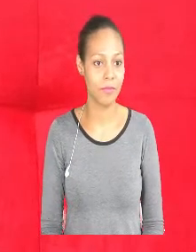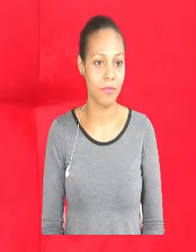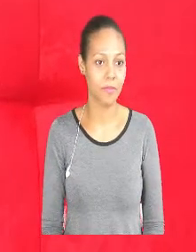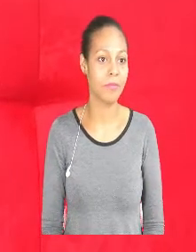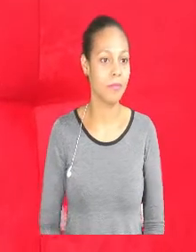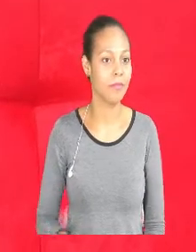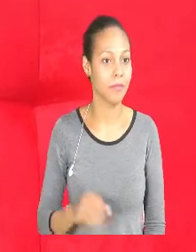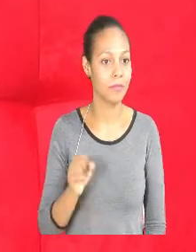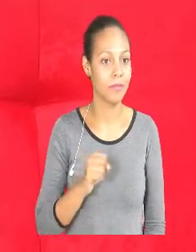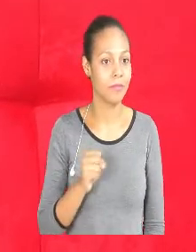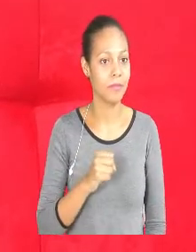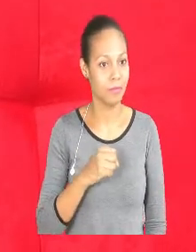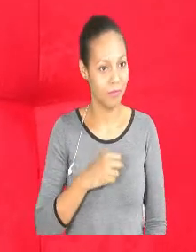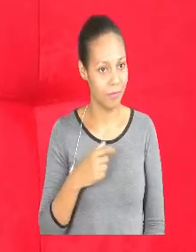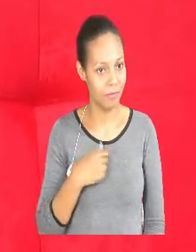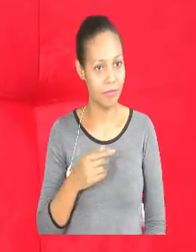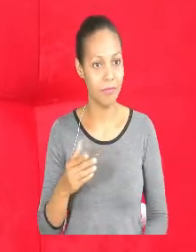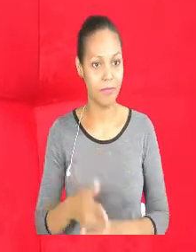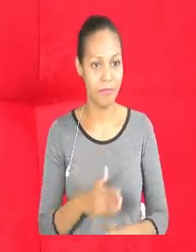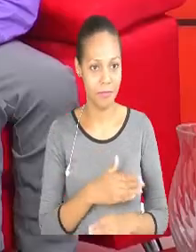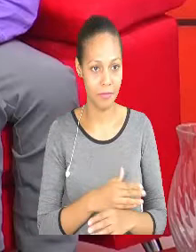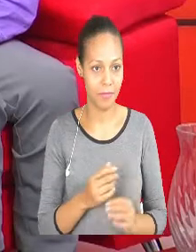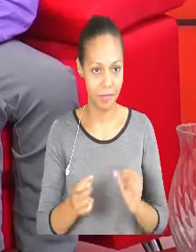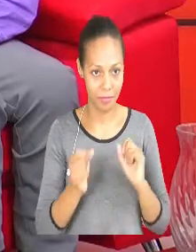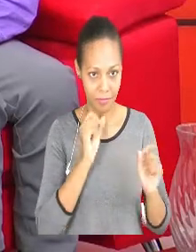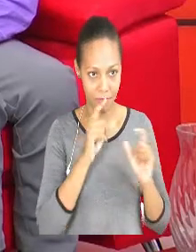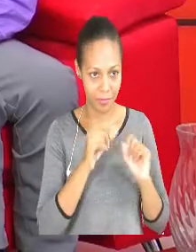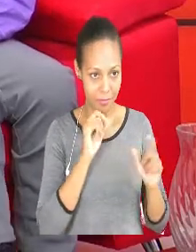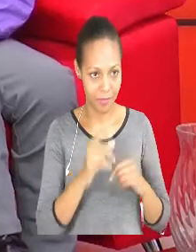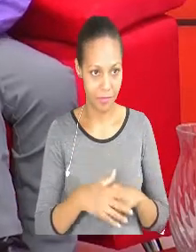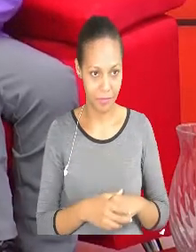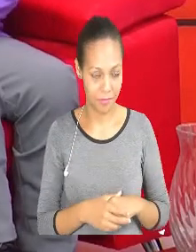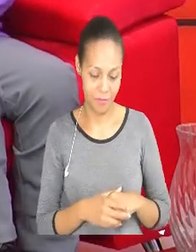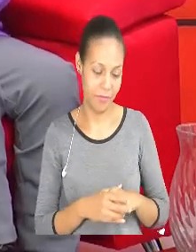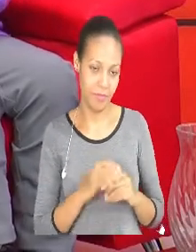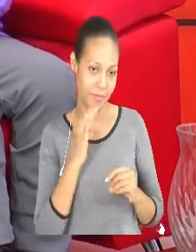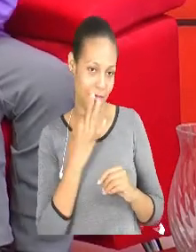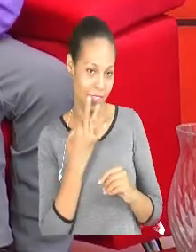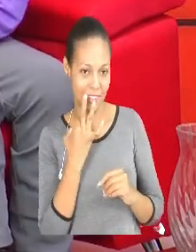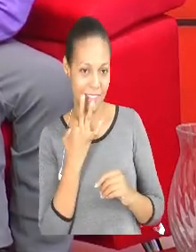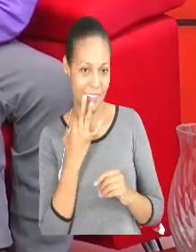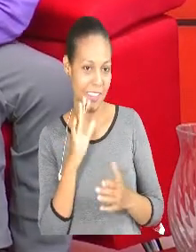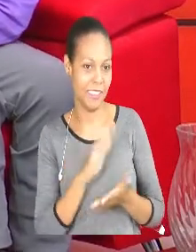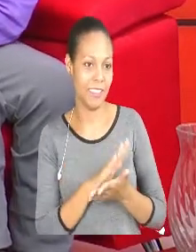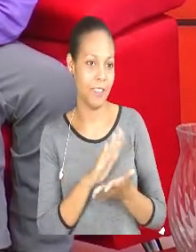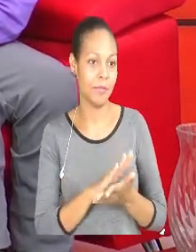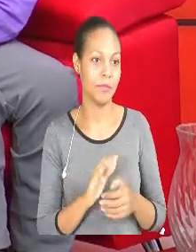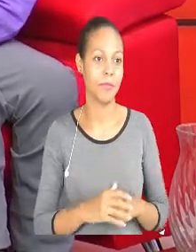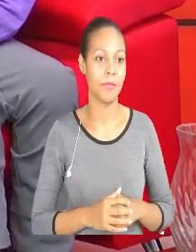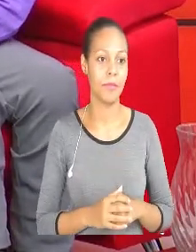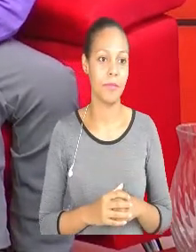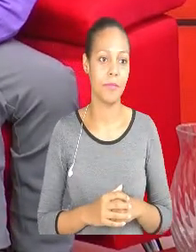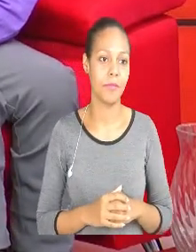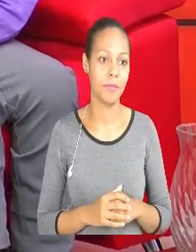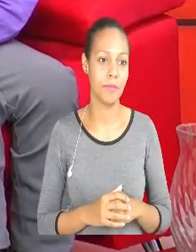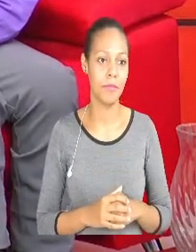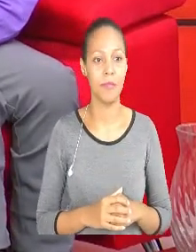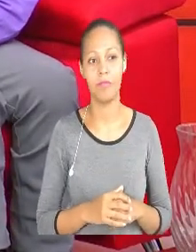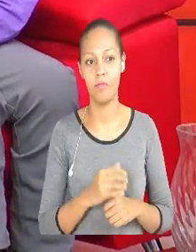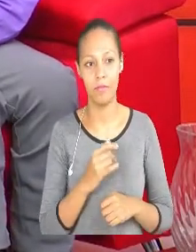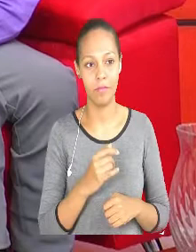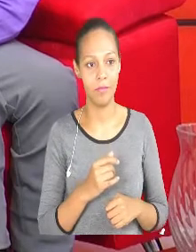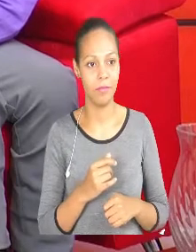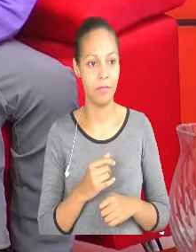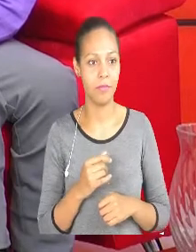me tomé el trabajo y el tiempito de hacer unas preguntitas. Además, nada más son 3 preguntas, Mar. Pero, bueno, vamos a ver qué tanto dices